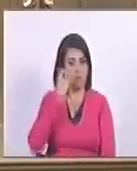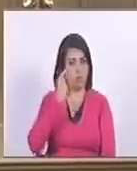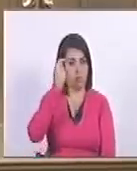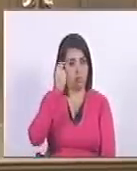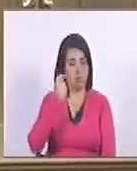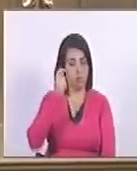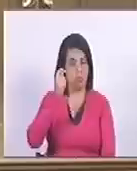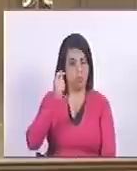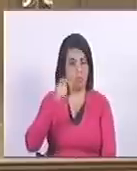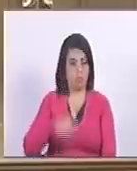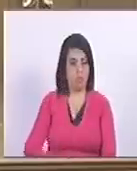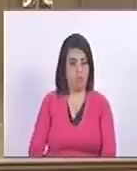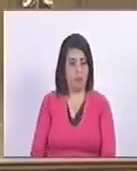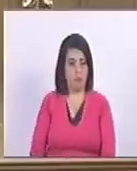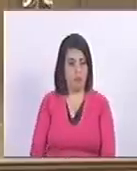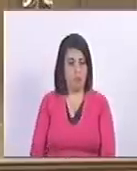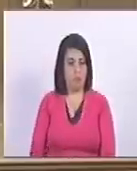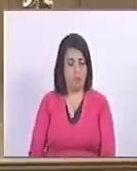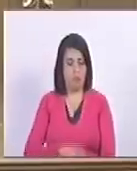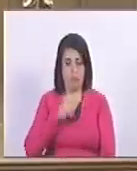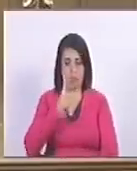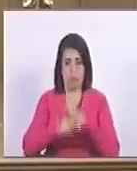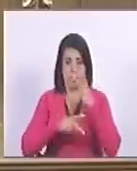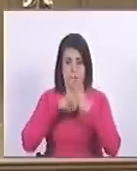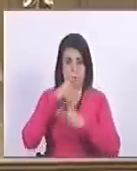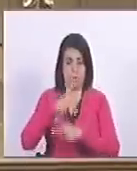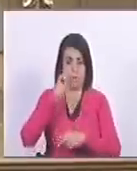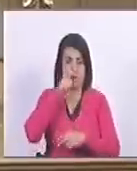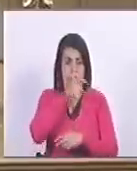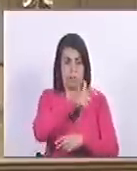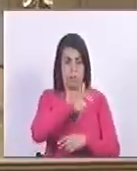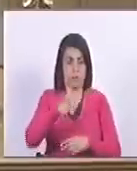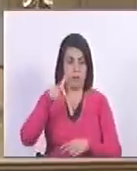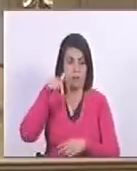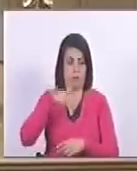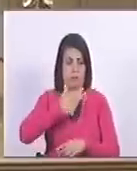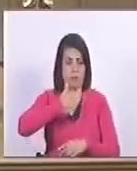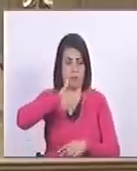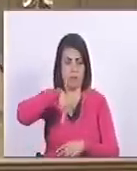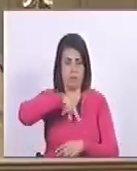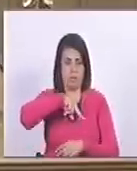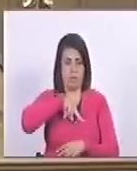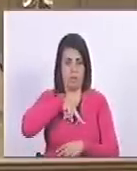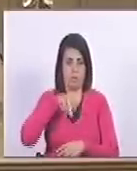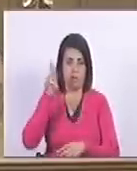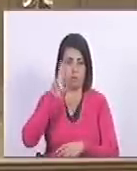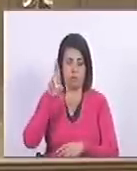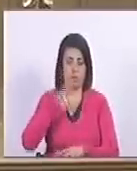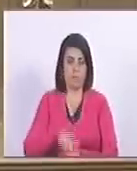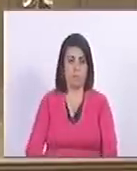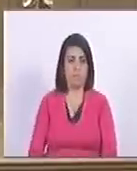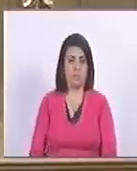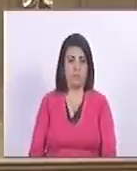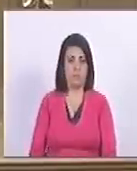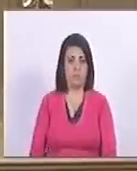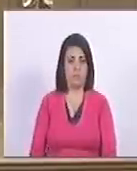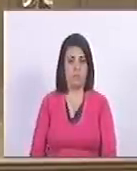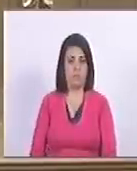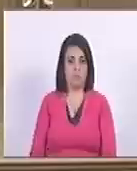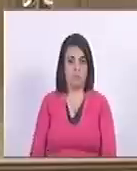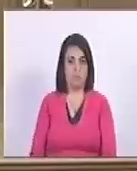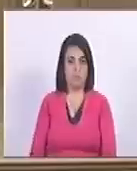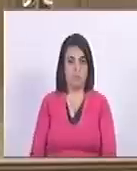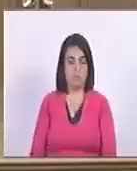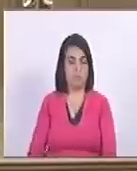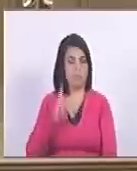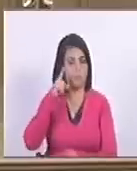en la política soberana de nuestra república.